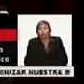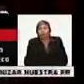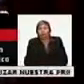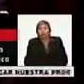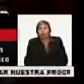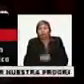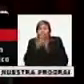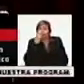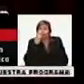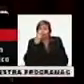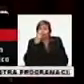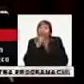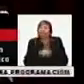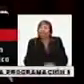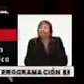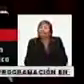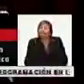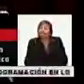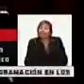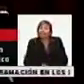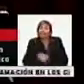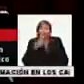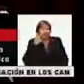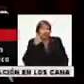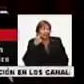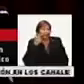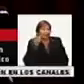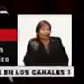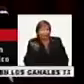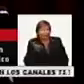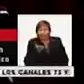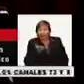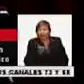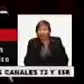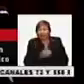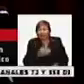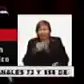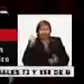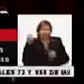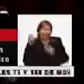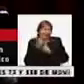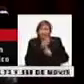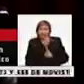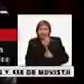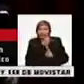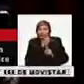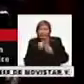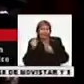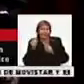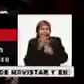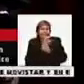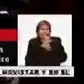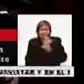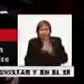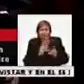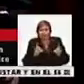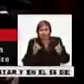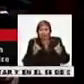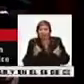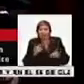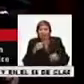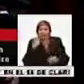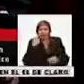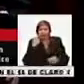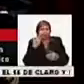Y qué curioso, el hombre más golpeado por la dictadura, el